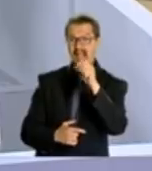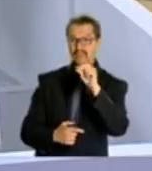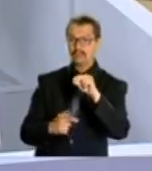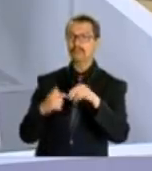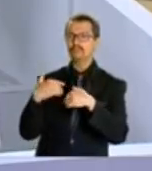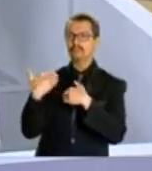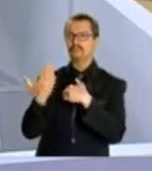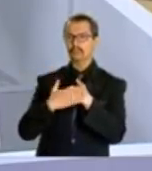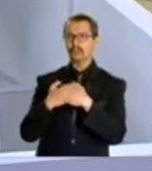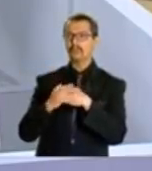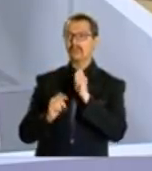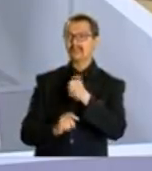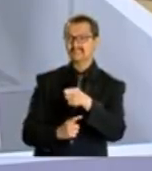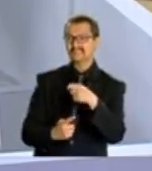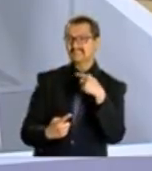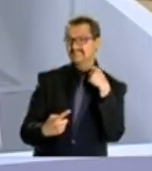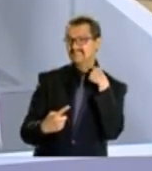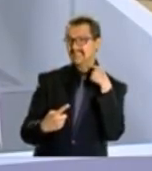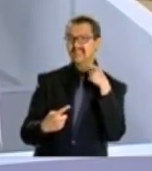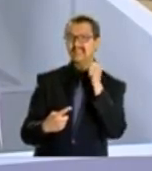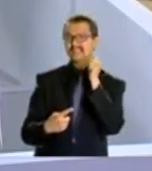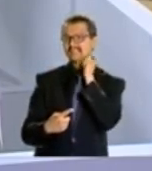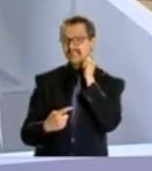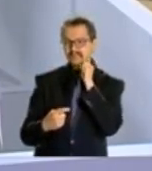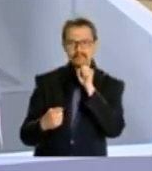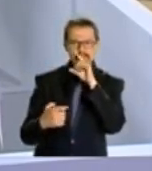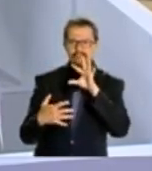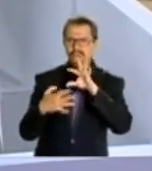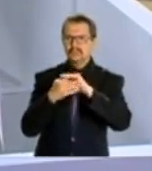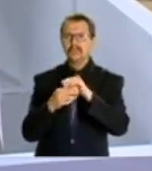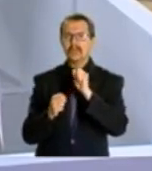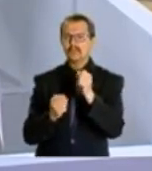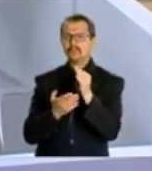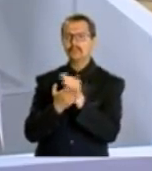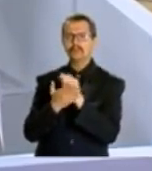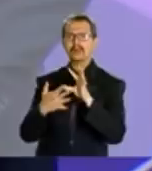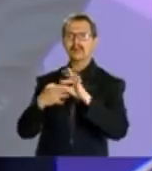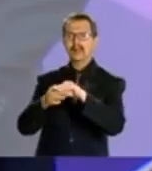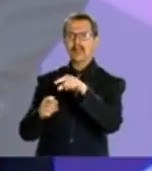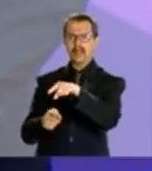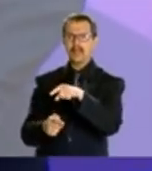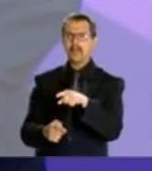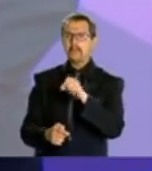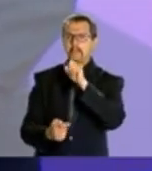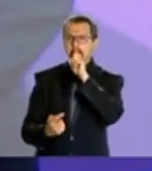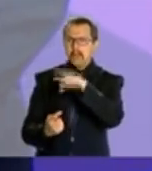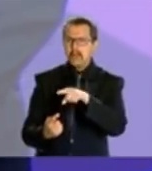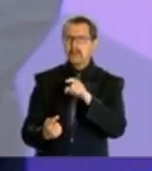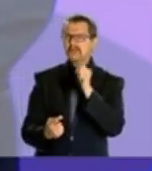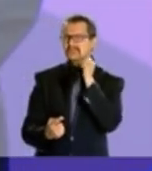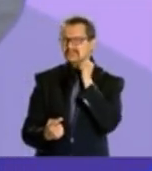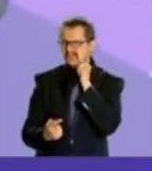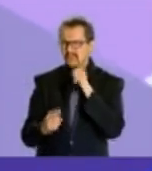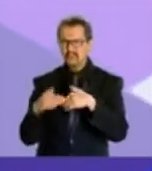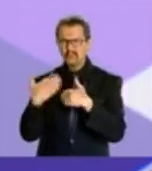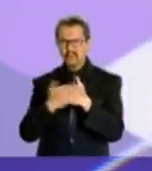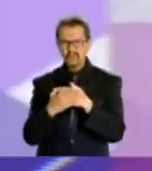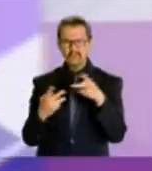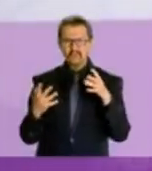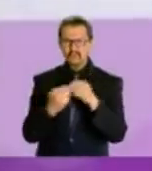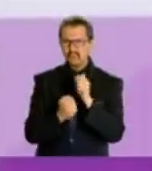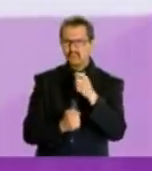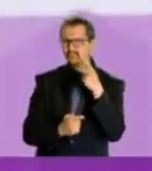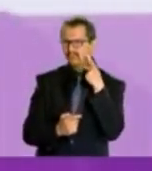una secuestradora que está libre por una falla en la policía esto andrés manuel queda en tu conciencia